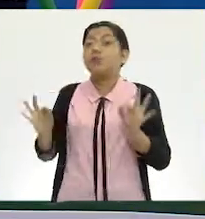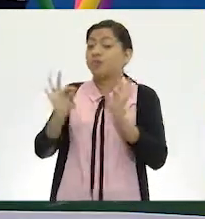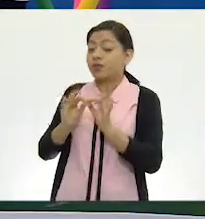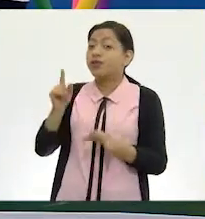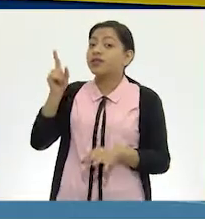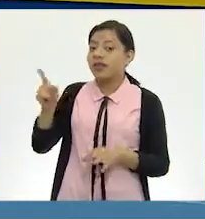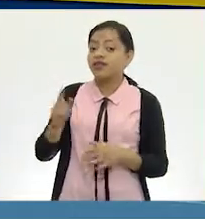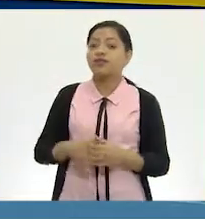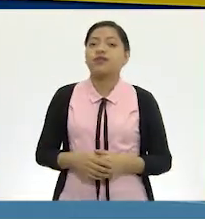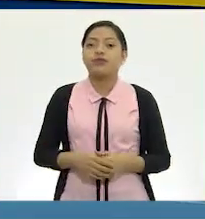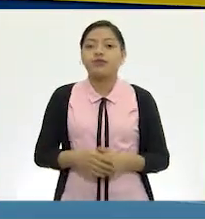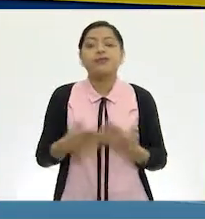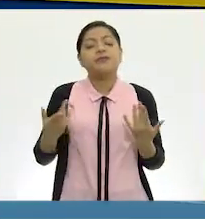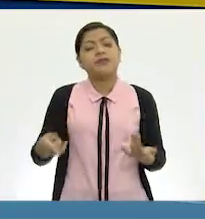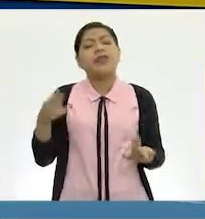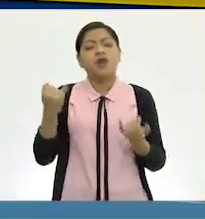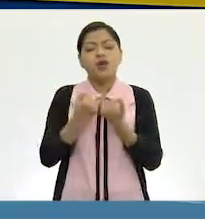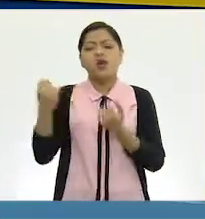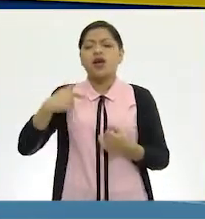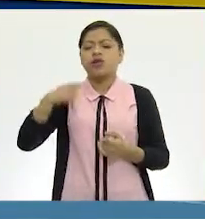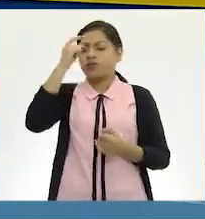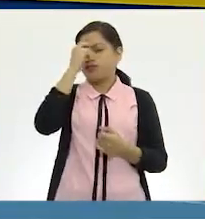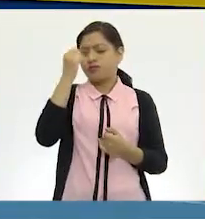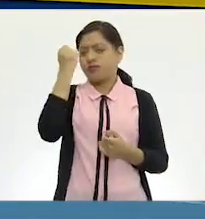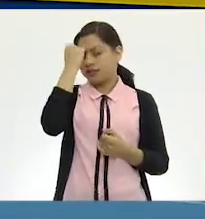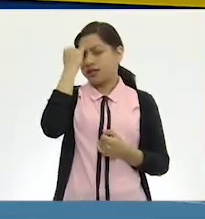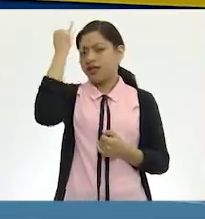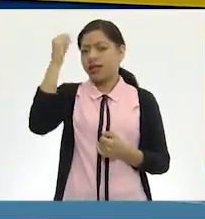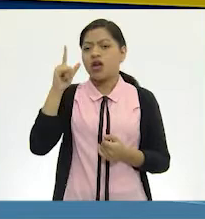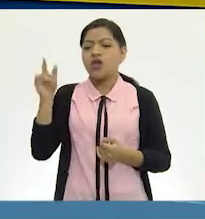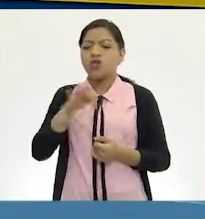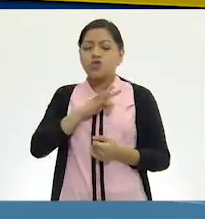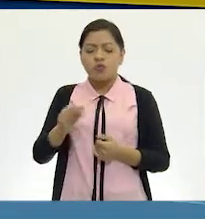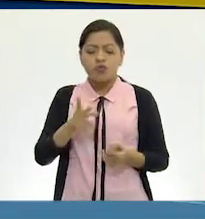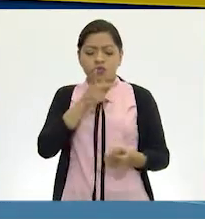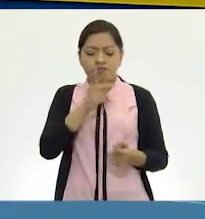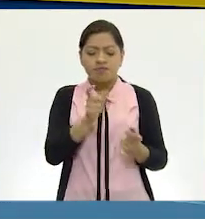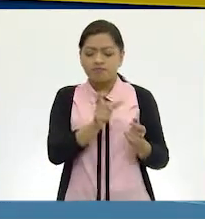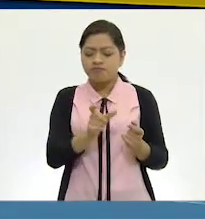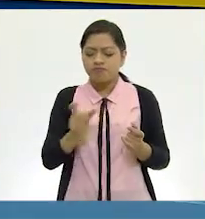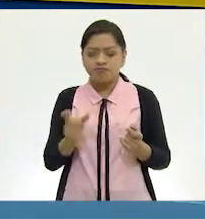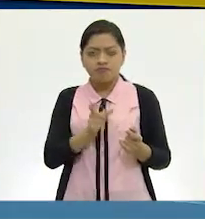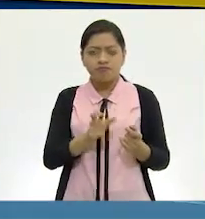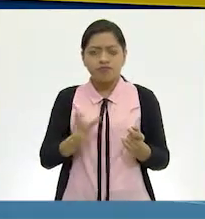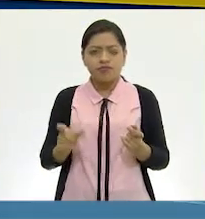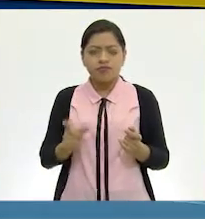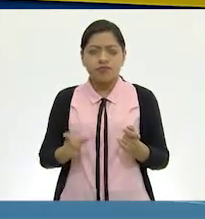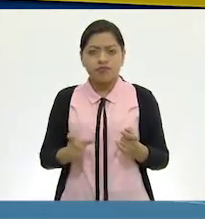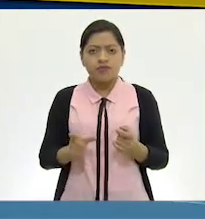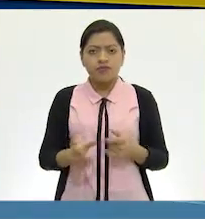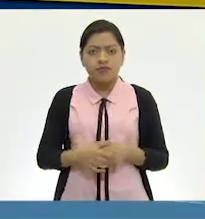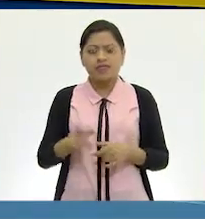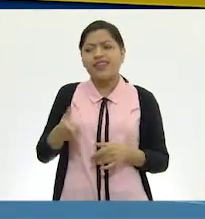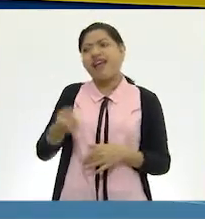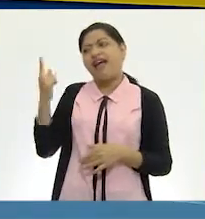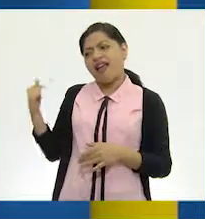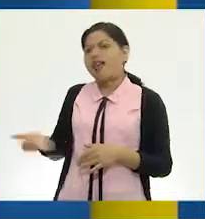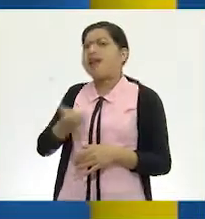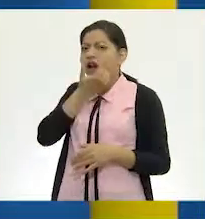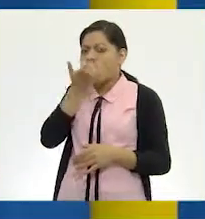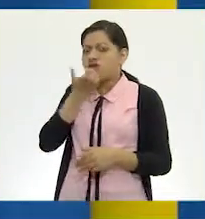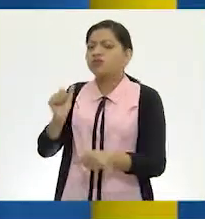Y se me ocurre que también podemos detectar qué palabras son palabras usadas más bien en Argentina,